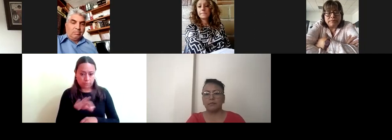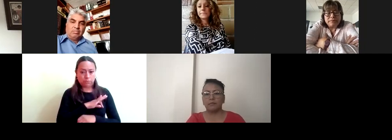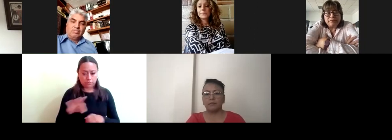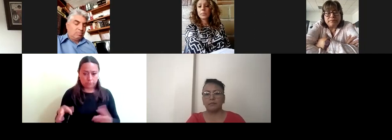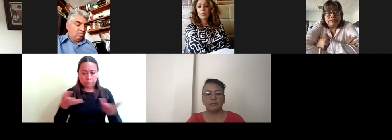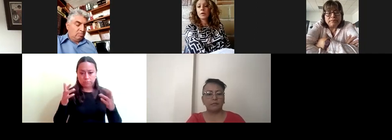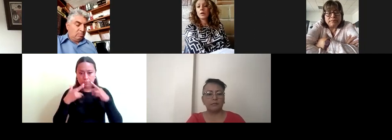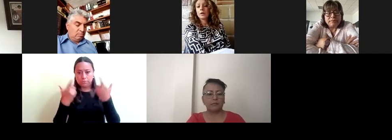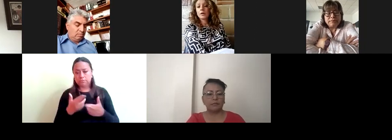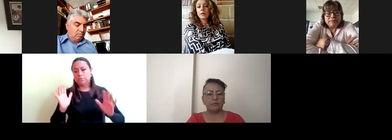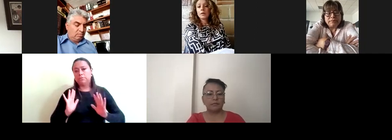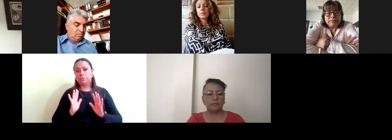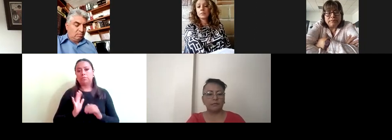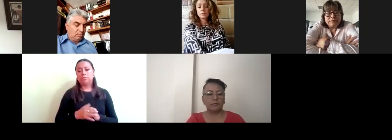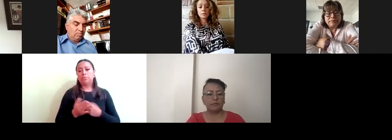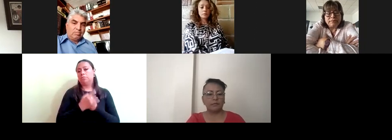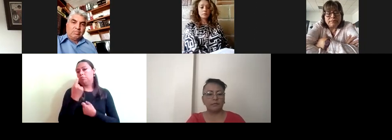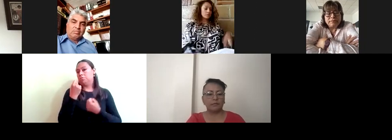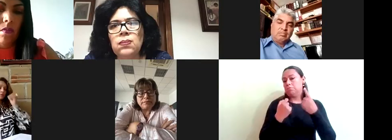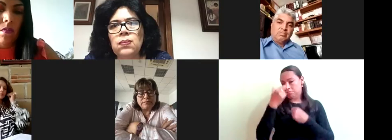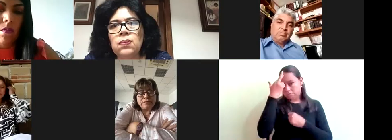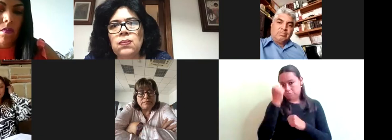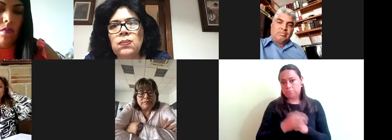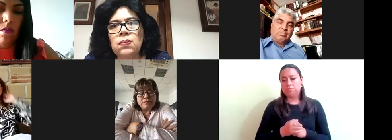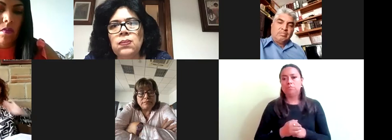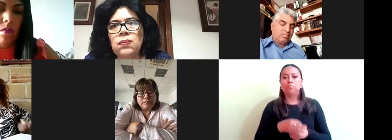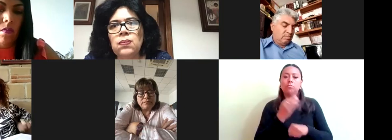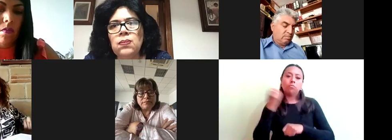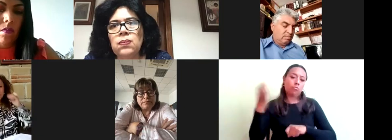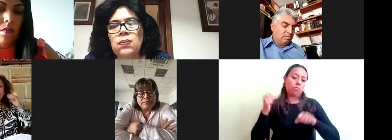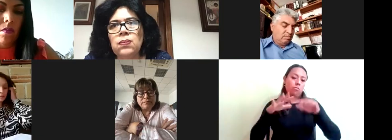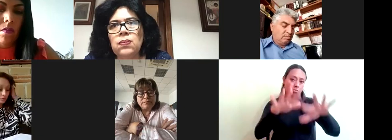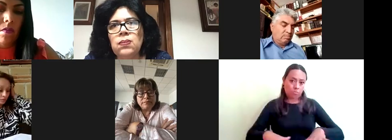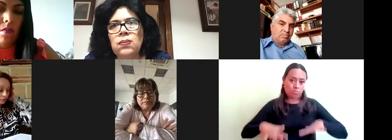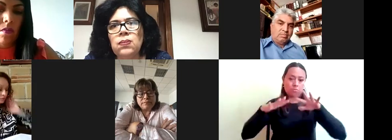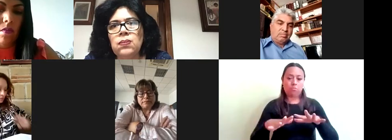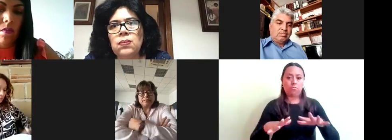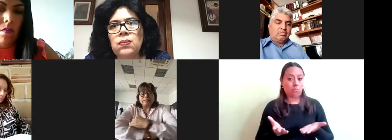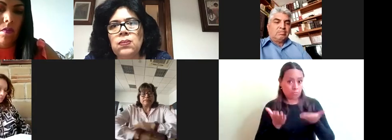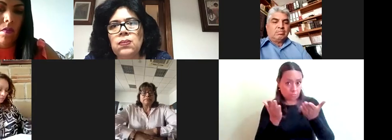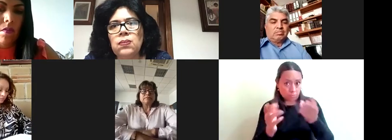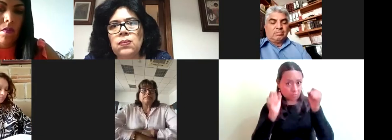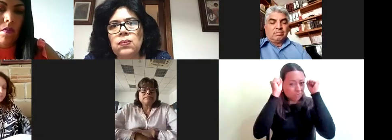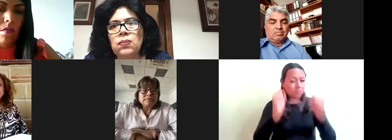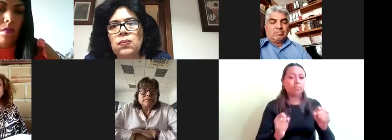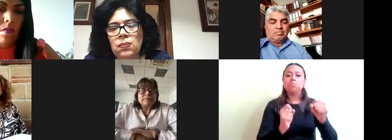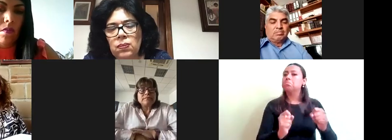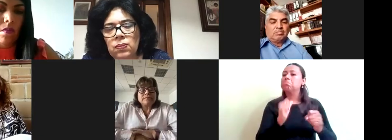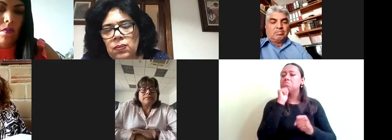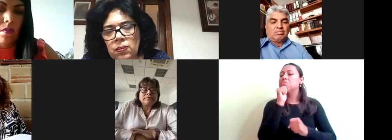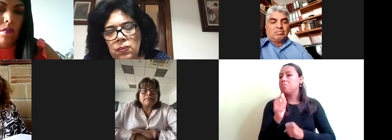por alguna razón. Pero el Congreso no le ofrece ninguna certeza a los ciudadanos de que aquello que se pudiera